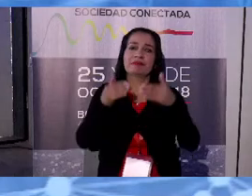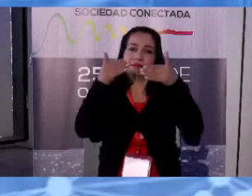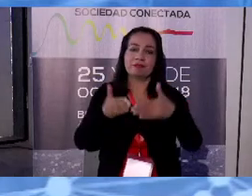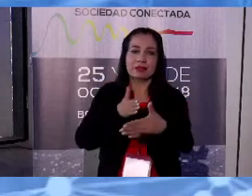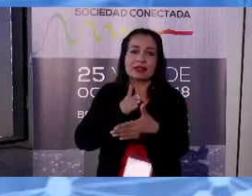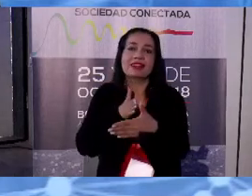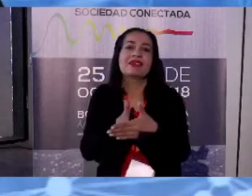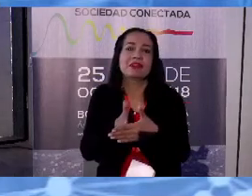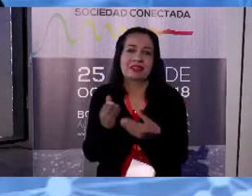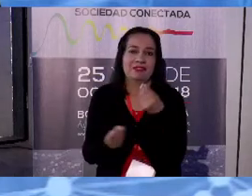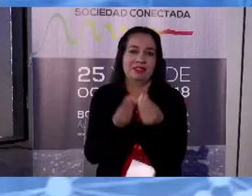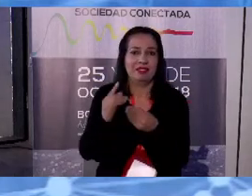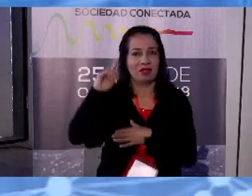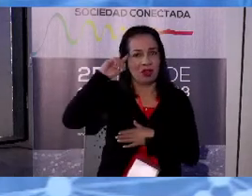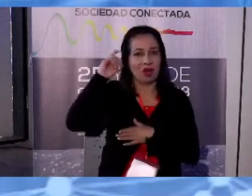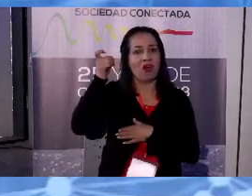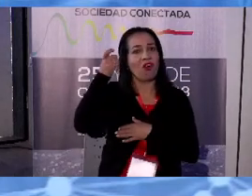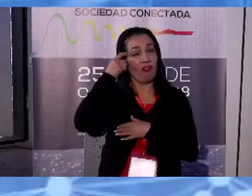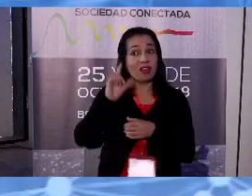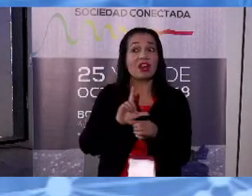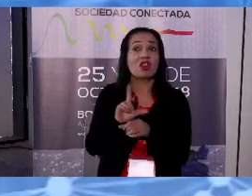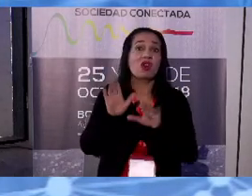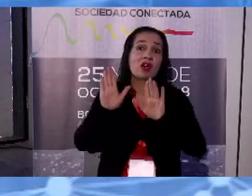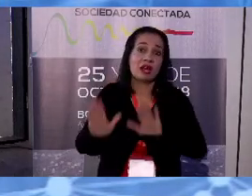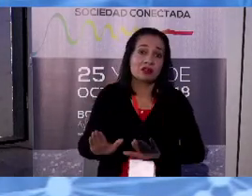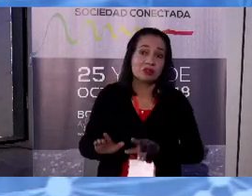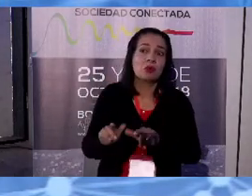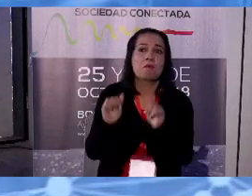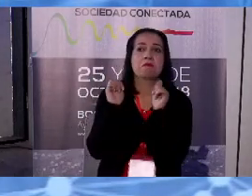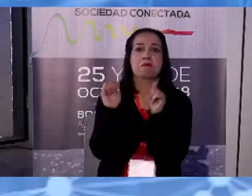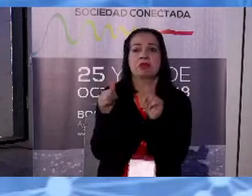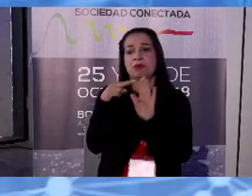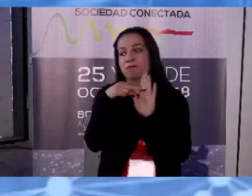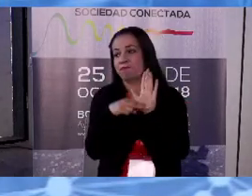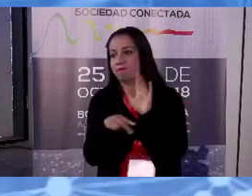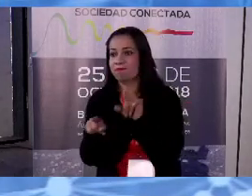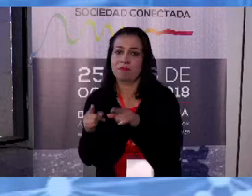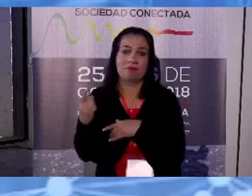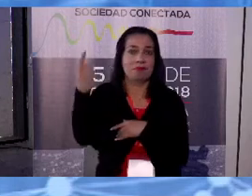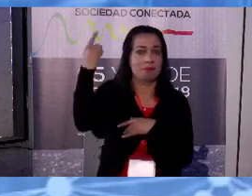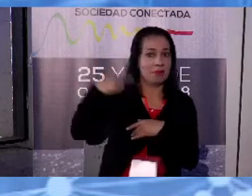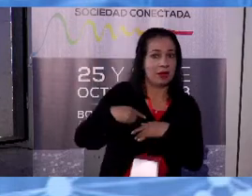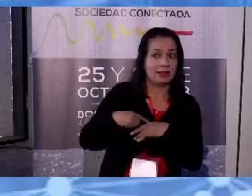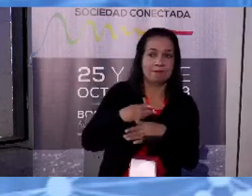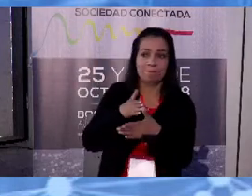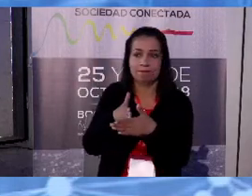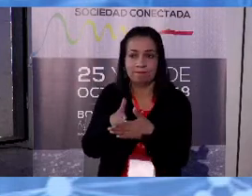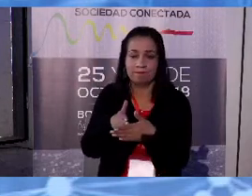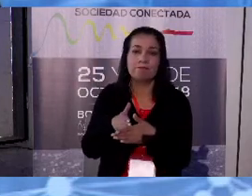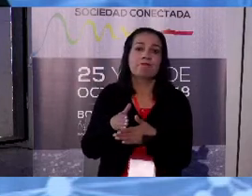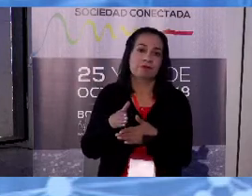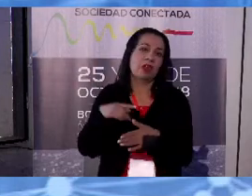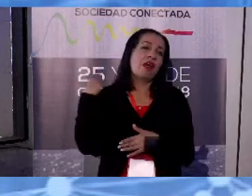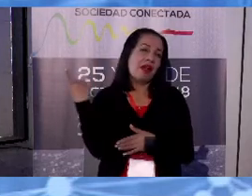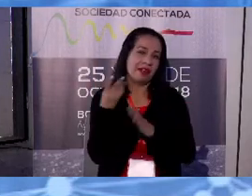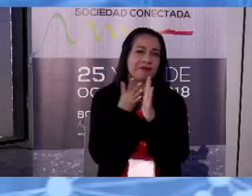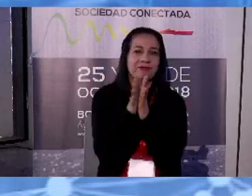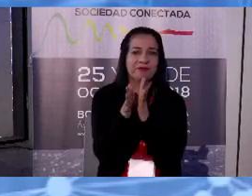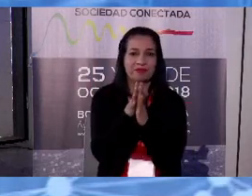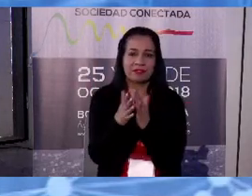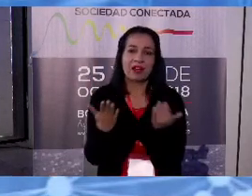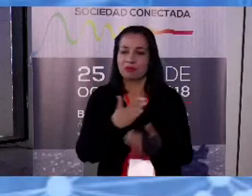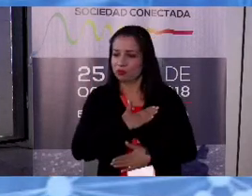la a los gobiernos locales que tienen este sus propias directrices Eh Pues en general eso era y con todo gusto